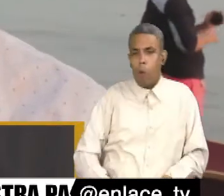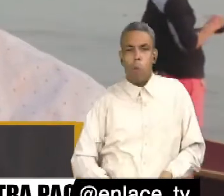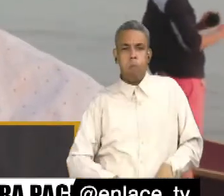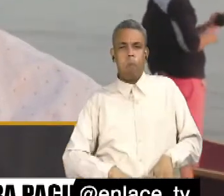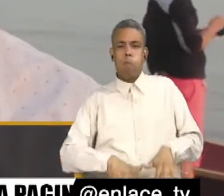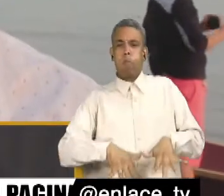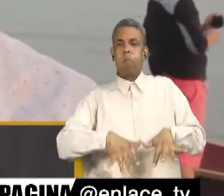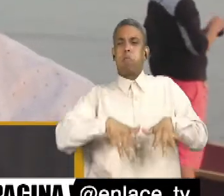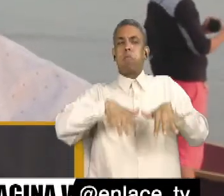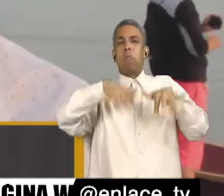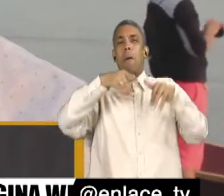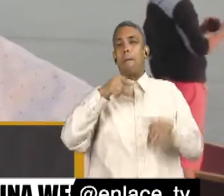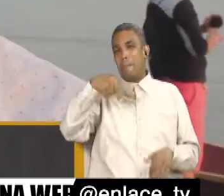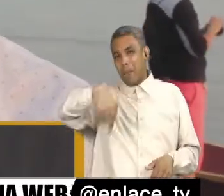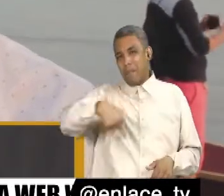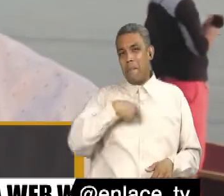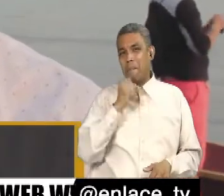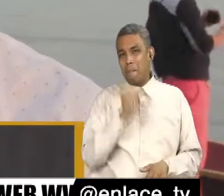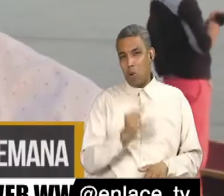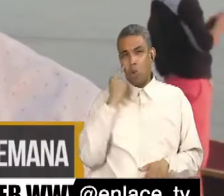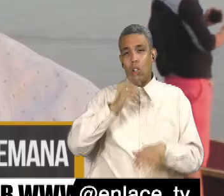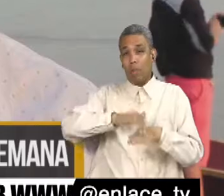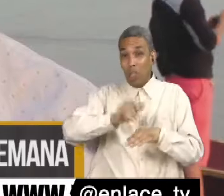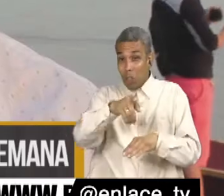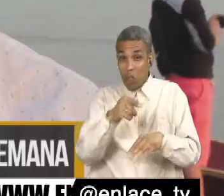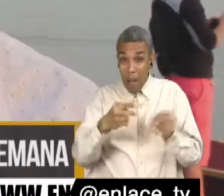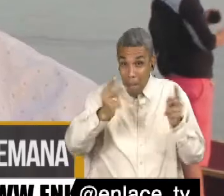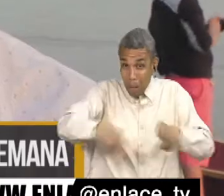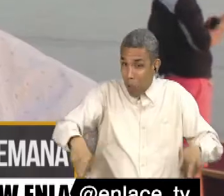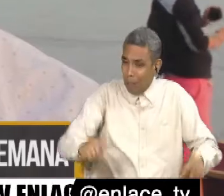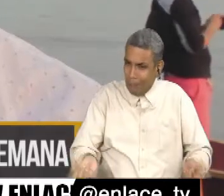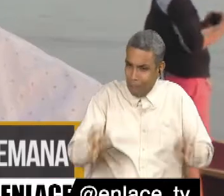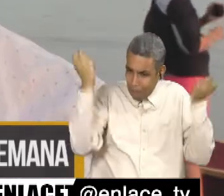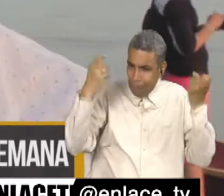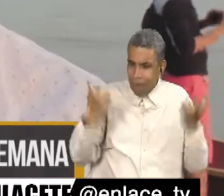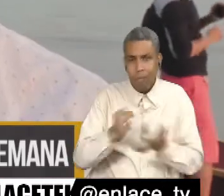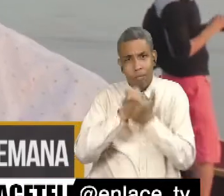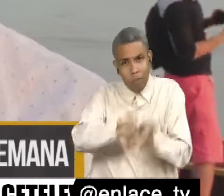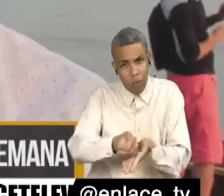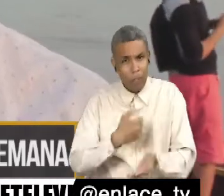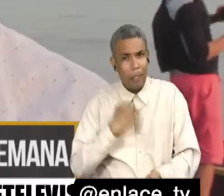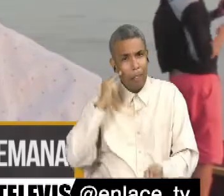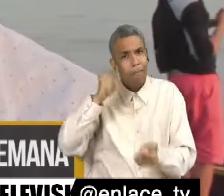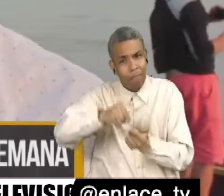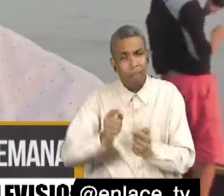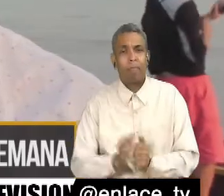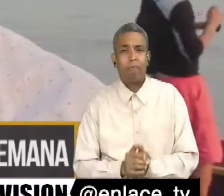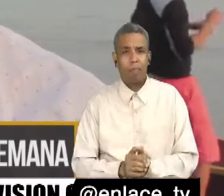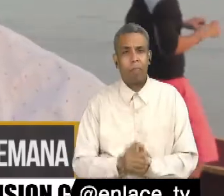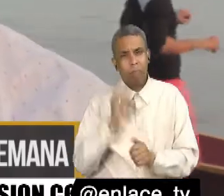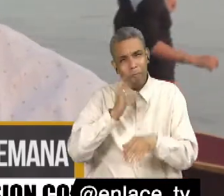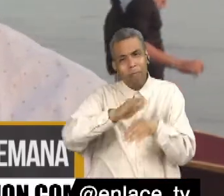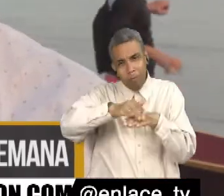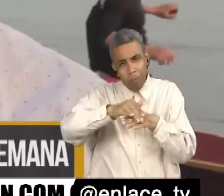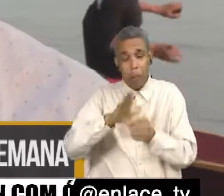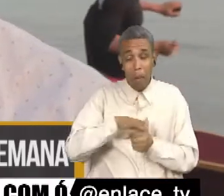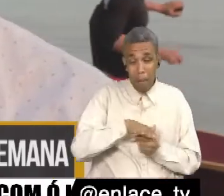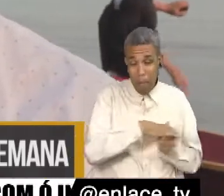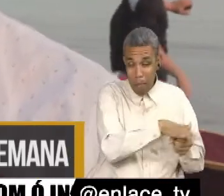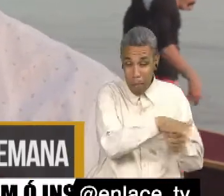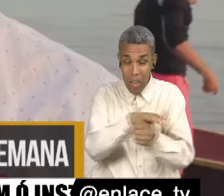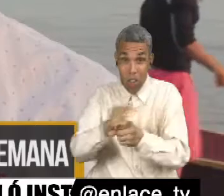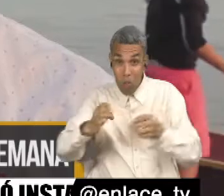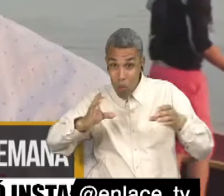eventualidad, pero queremos que se conserve la integridad de cada una de las personas y habitantes de Barranca Bermeja, sobre todo los habitantes de la Comuna 1, que son los que más